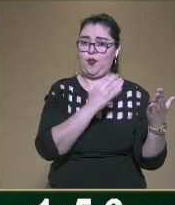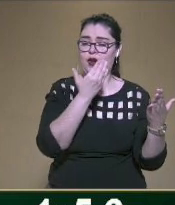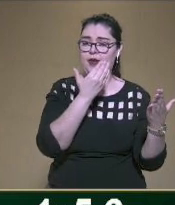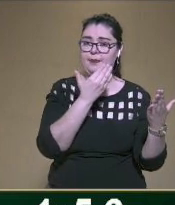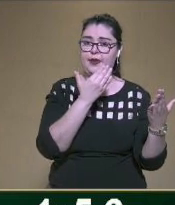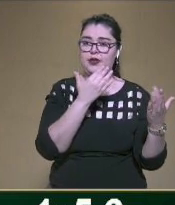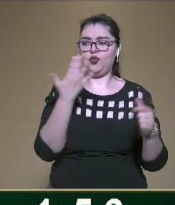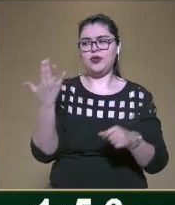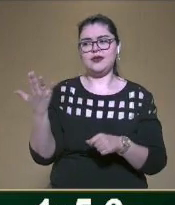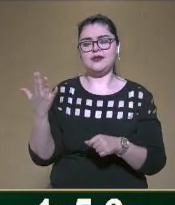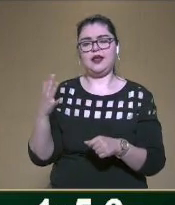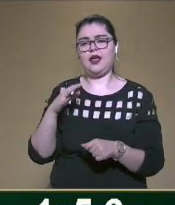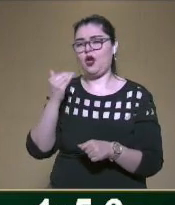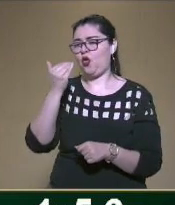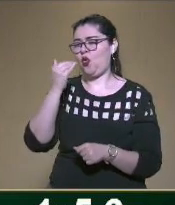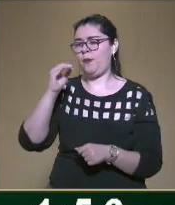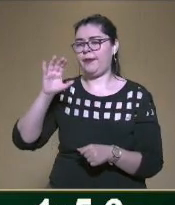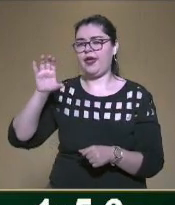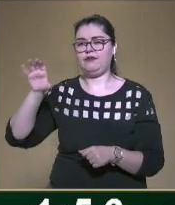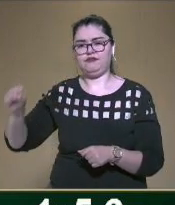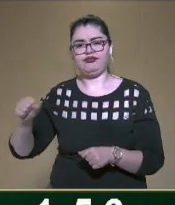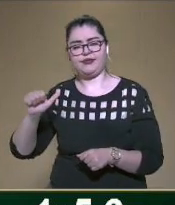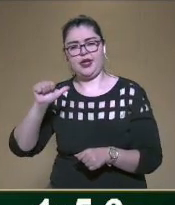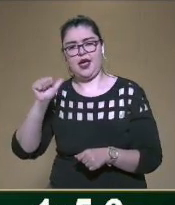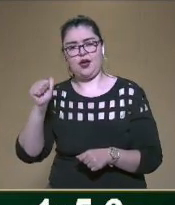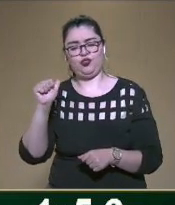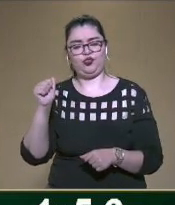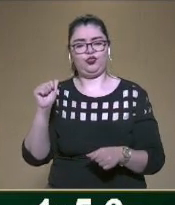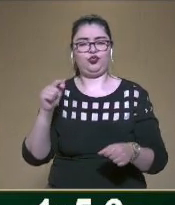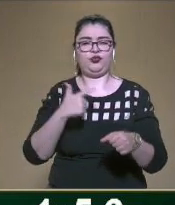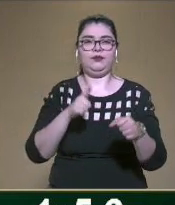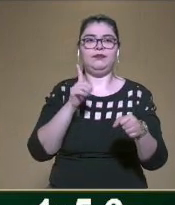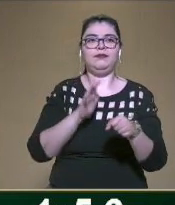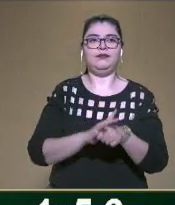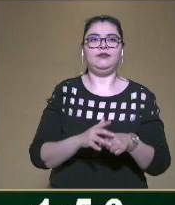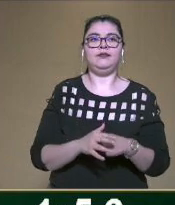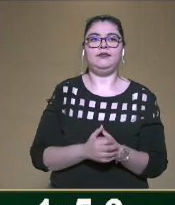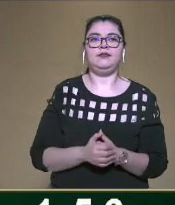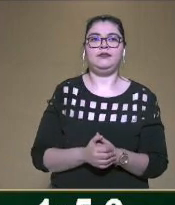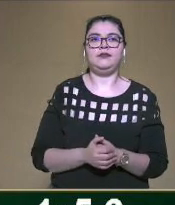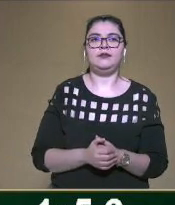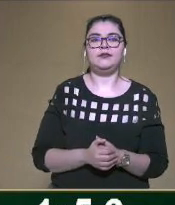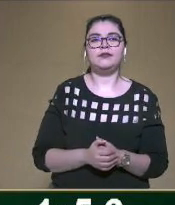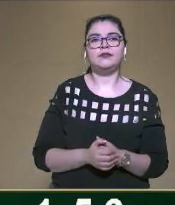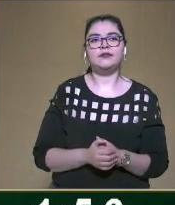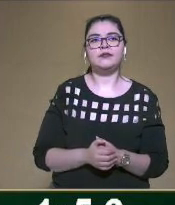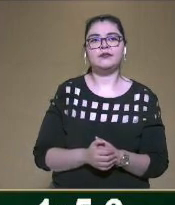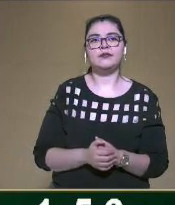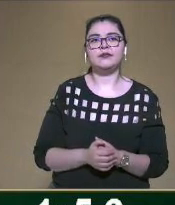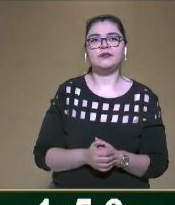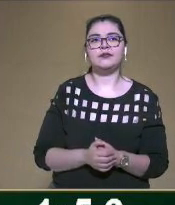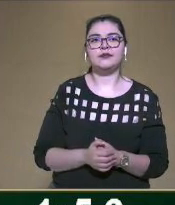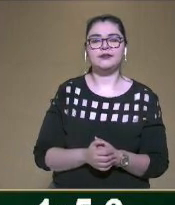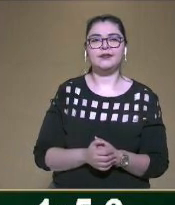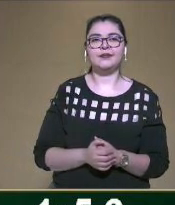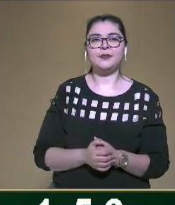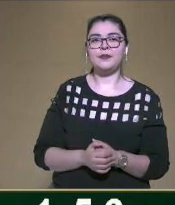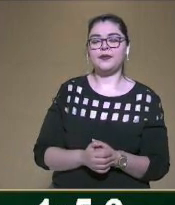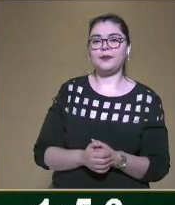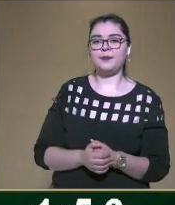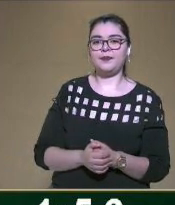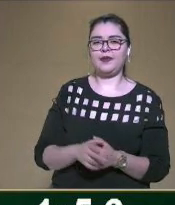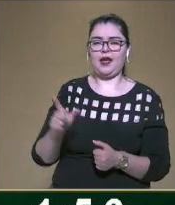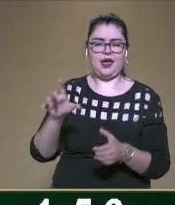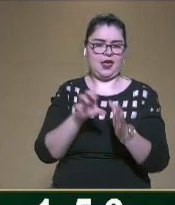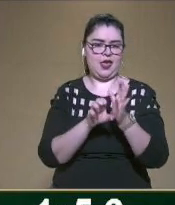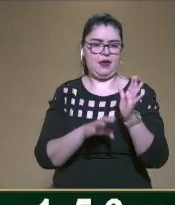plantas, microorganismos, algunas bacterias y algas. Y los heterótrofos son aquellos que comen otros seres vivos, como por ejemplo